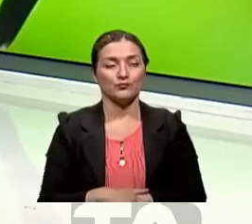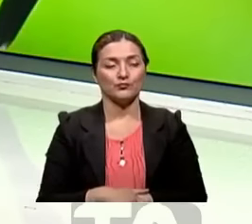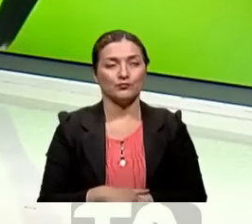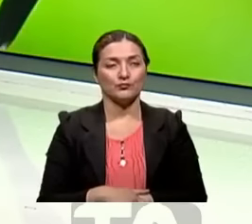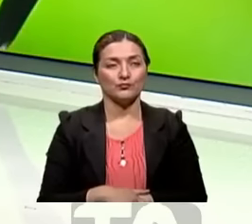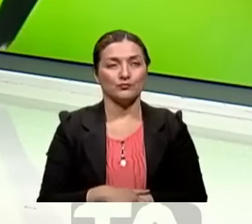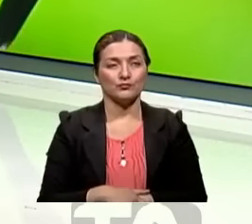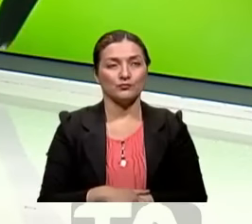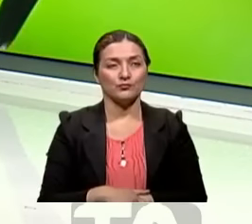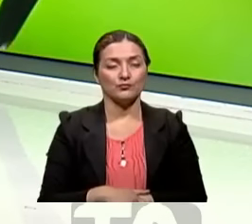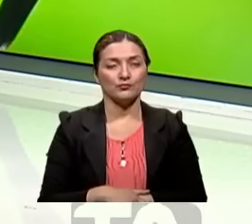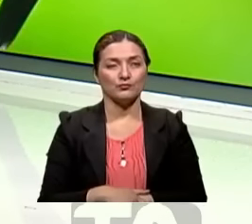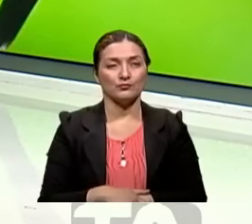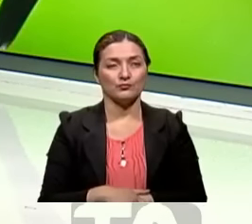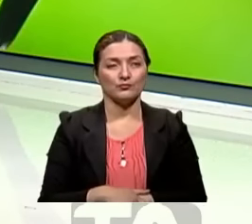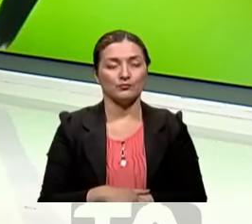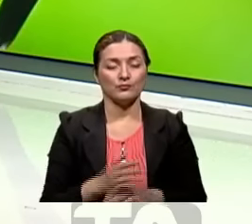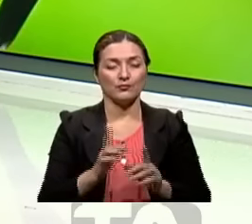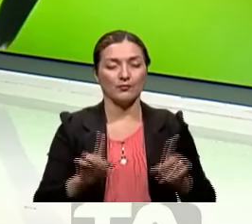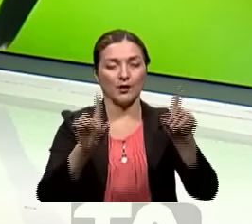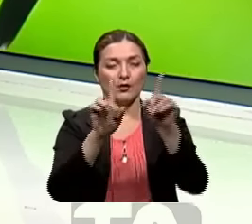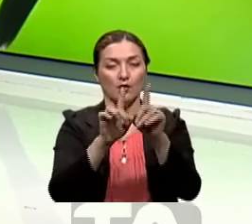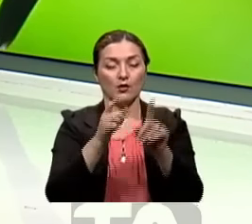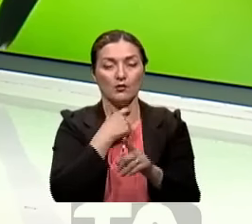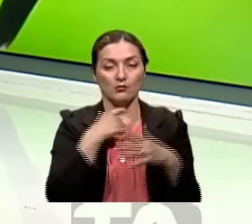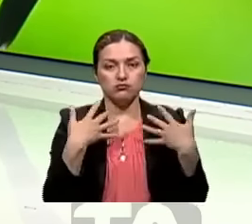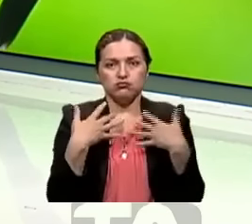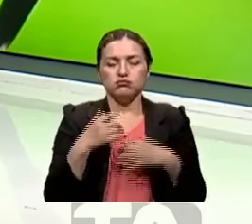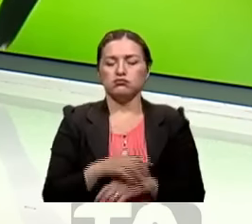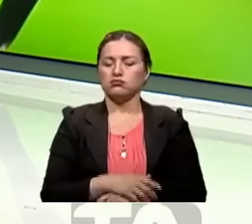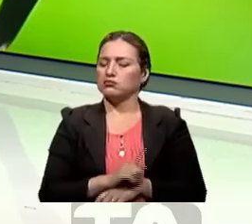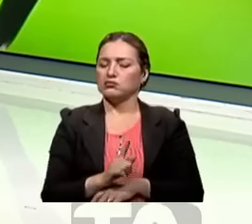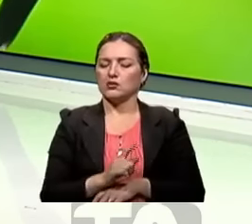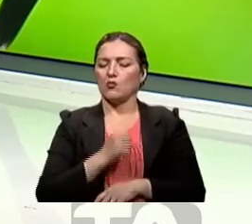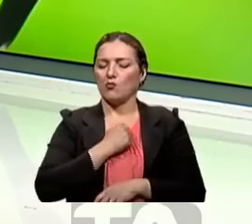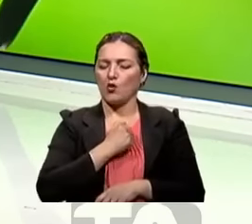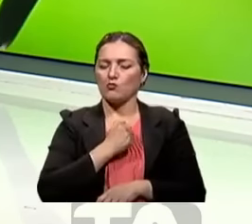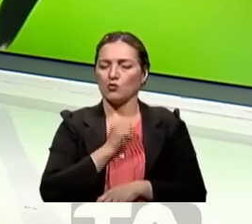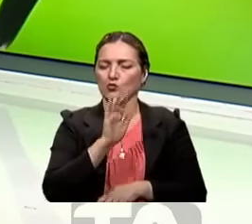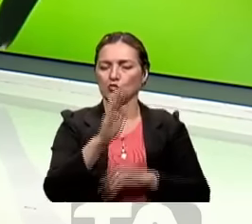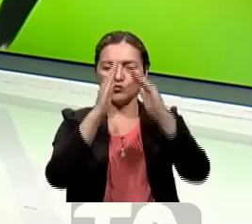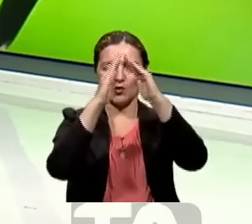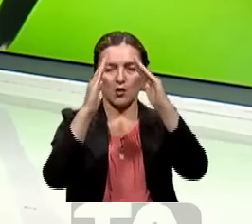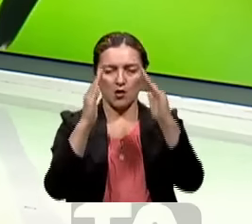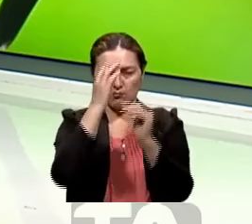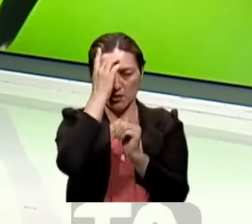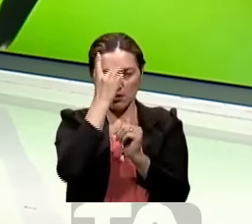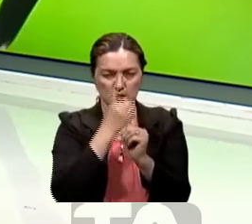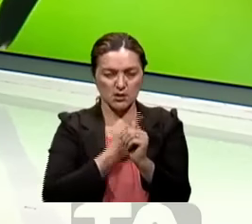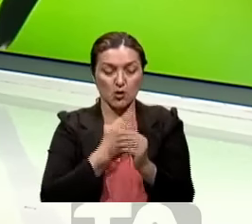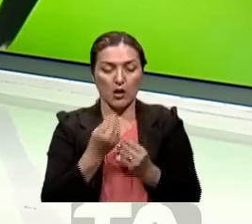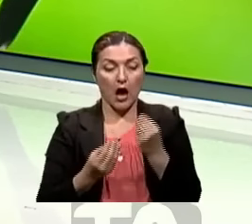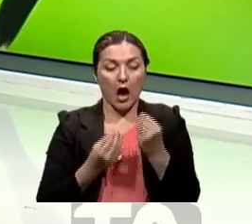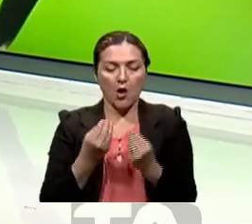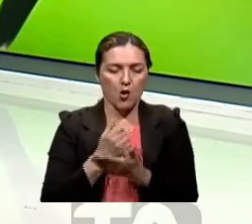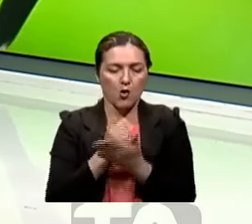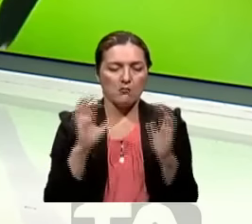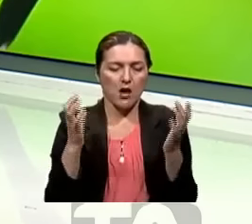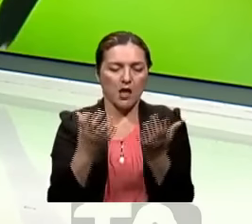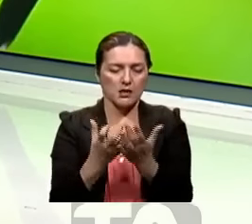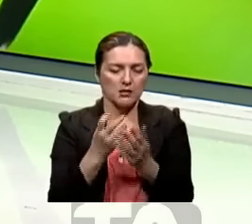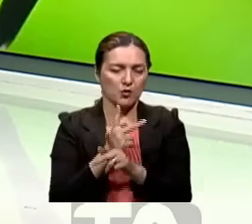Y bueno, si les presentamos estas cifras, no es para asustarles, sino para que cada uno desde su hogar tome estas pequeñas acciones que pueden ayudar